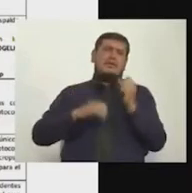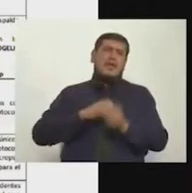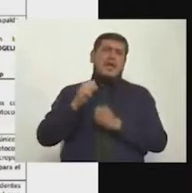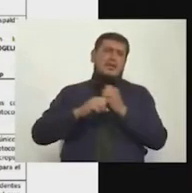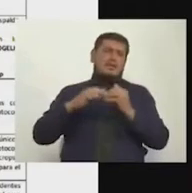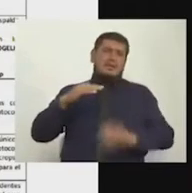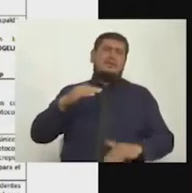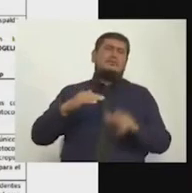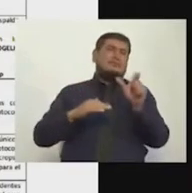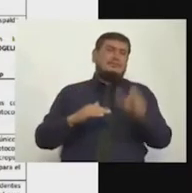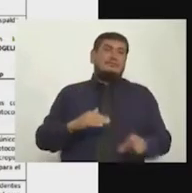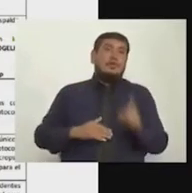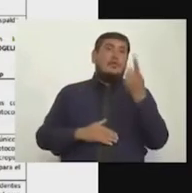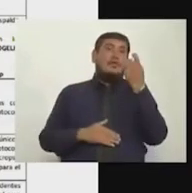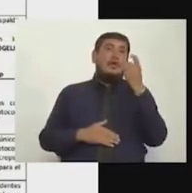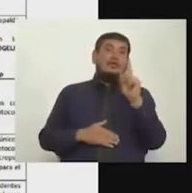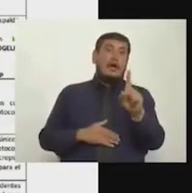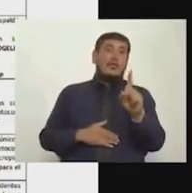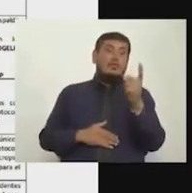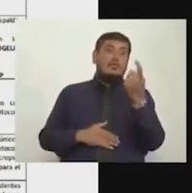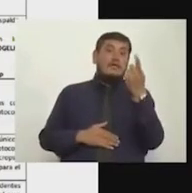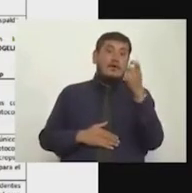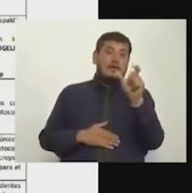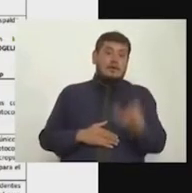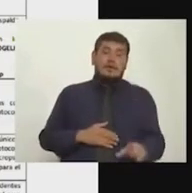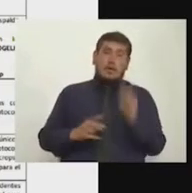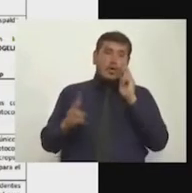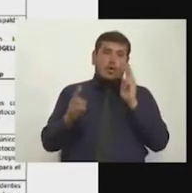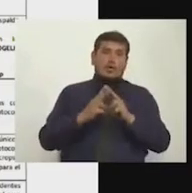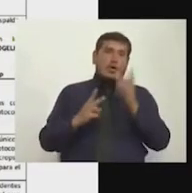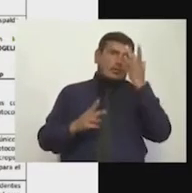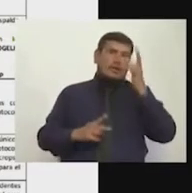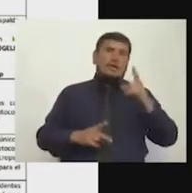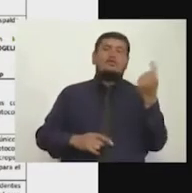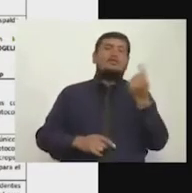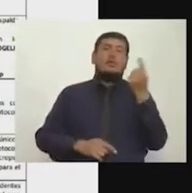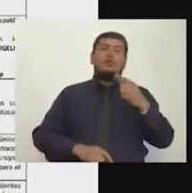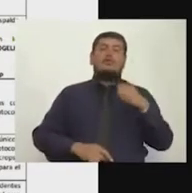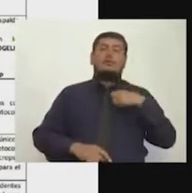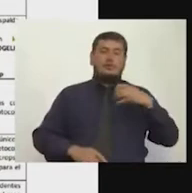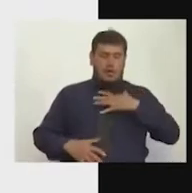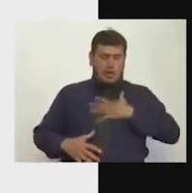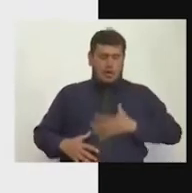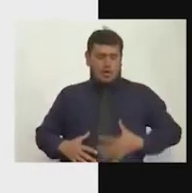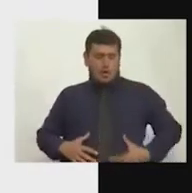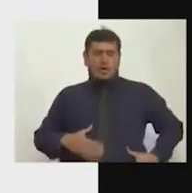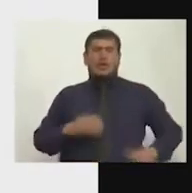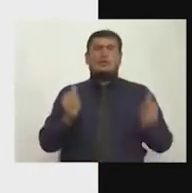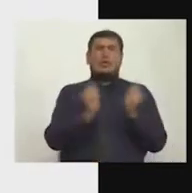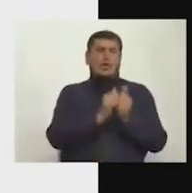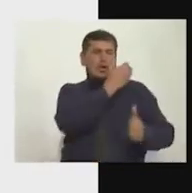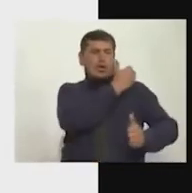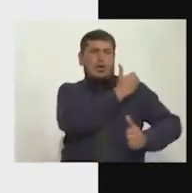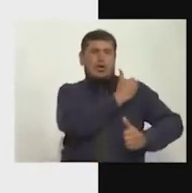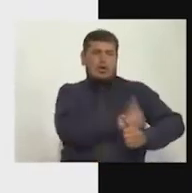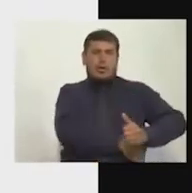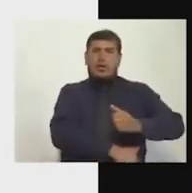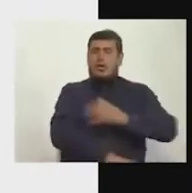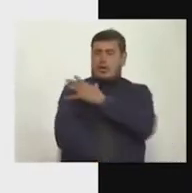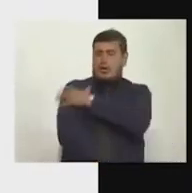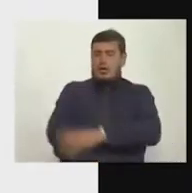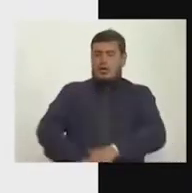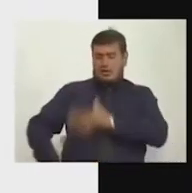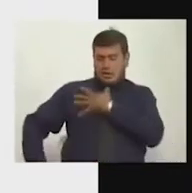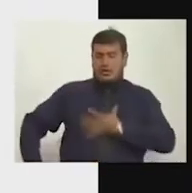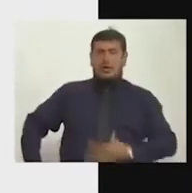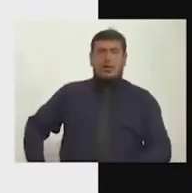de ellos identificar, porque solo llegó un segmento del tórax con el antebrazo derecho. Y en la siguiente, que